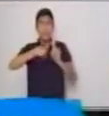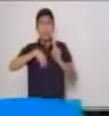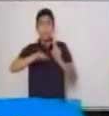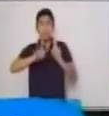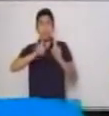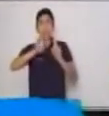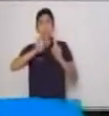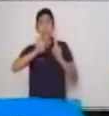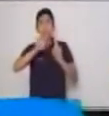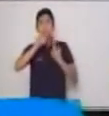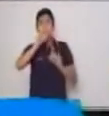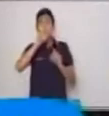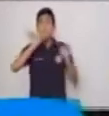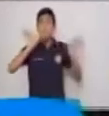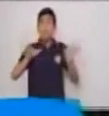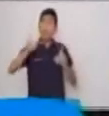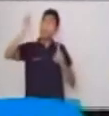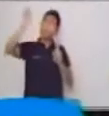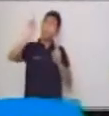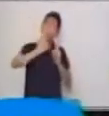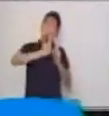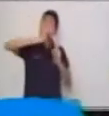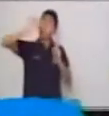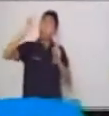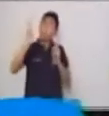Cuatro que se agregan, hagámoslo acá,